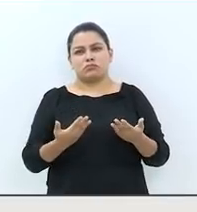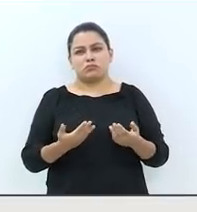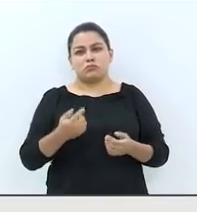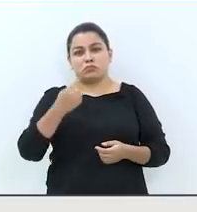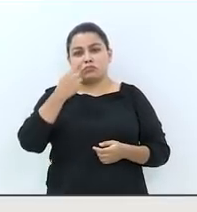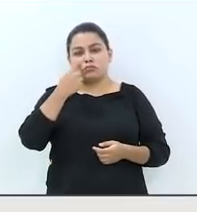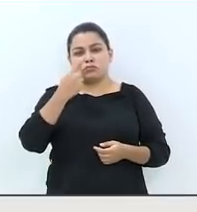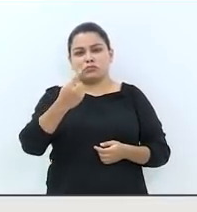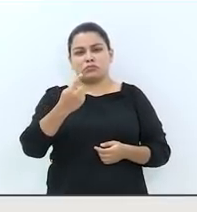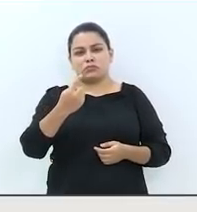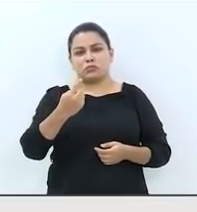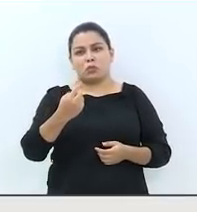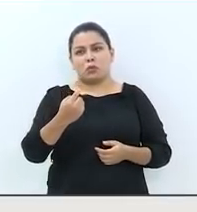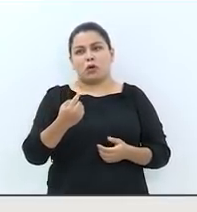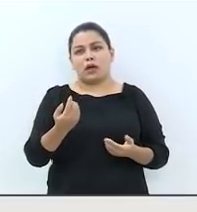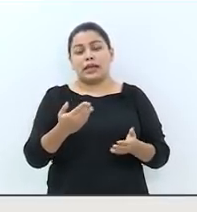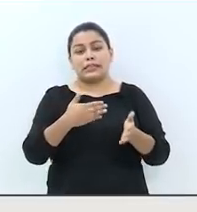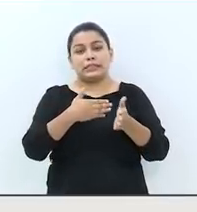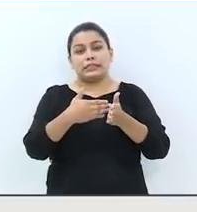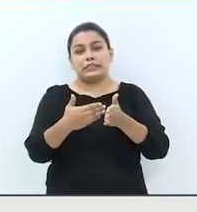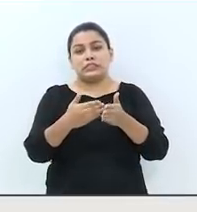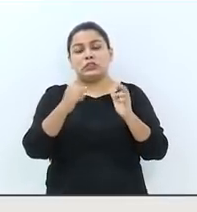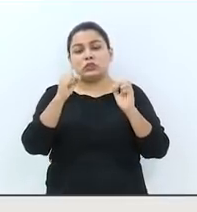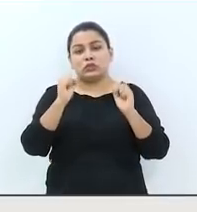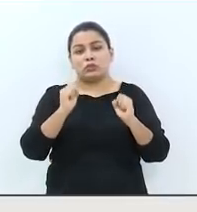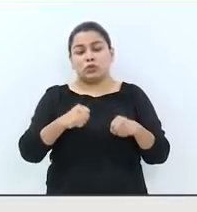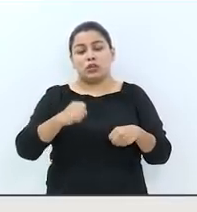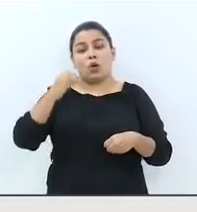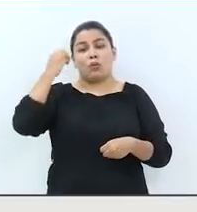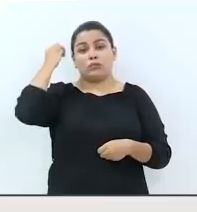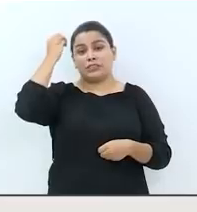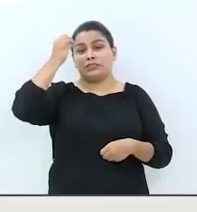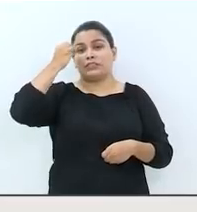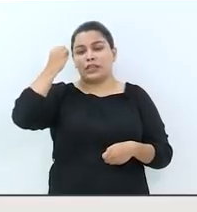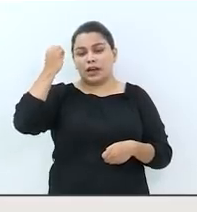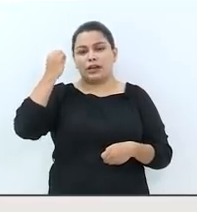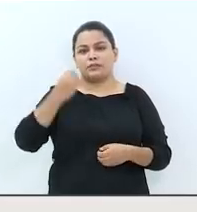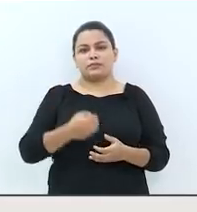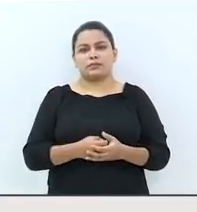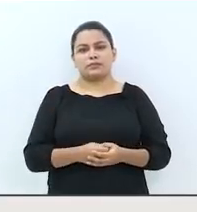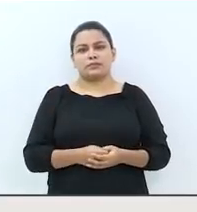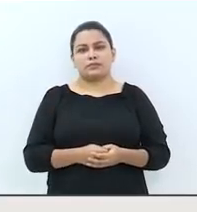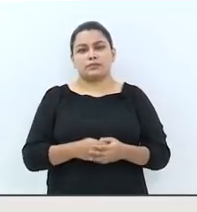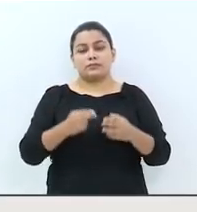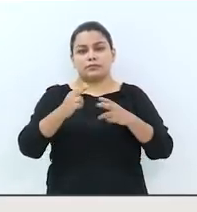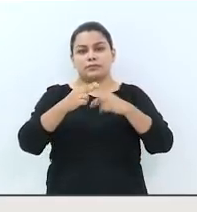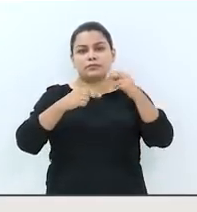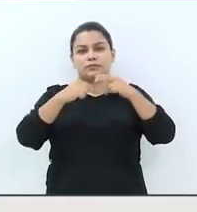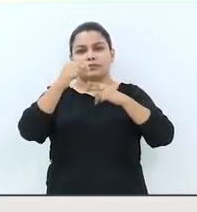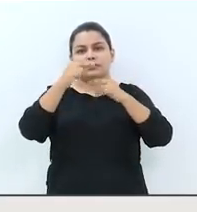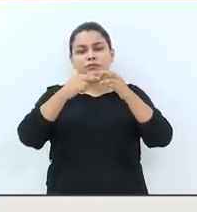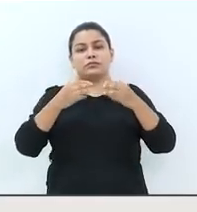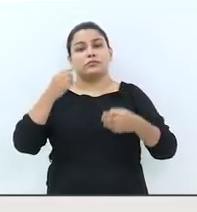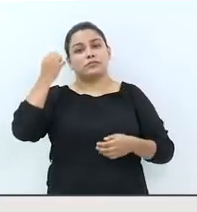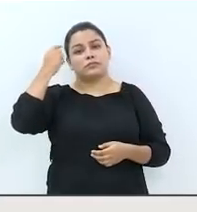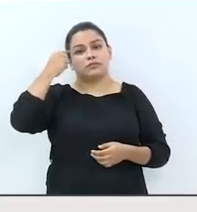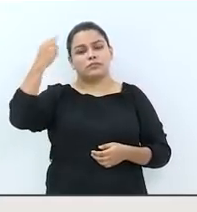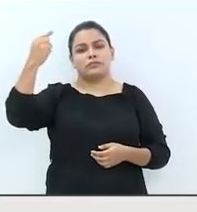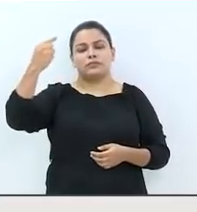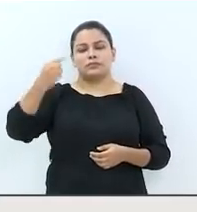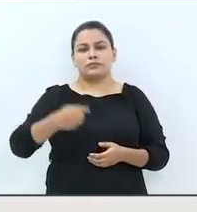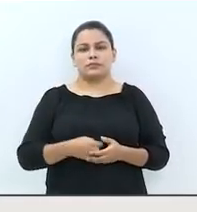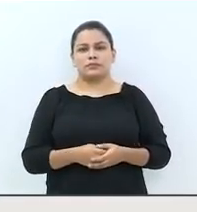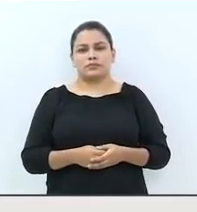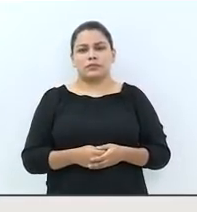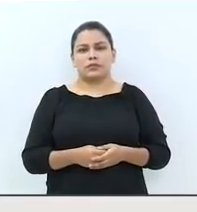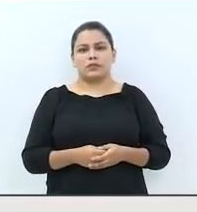esa apertura a la generación de opiniones y a la construcción de aportes, incluso en